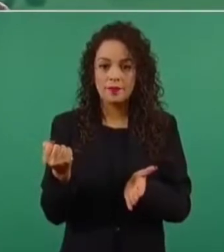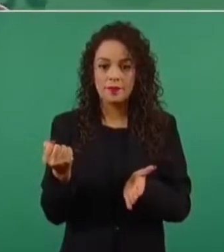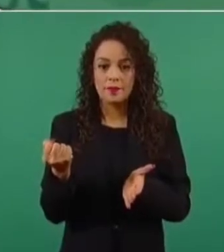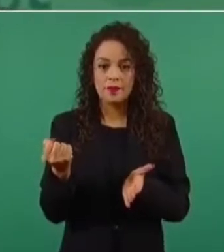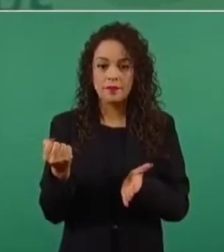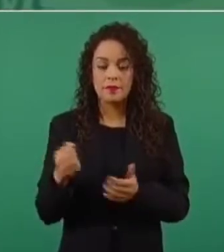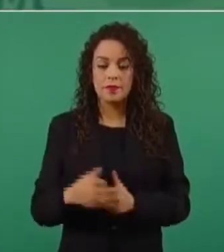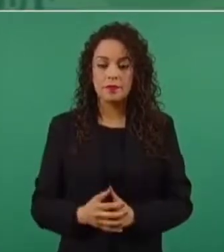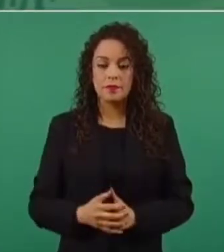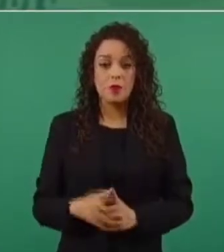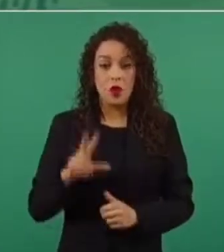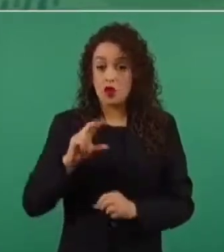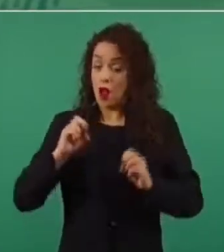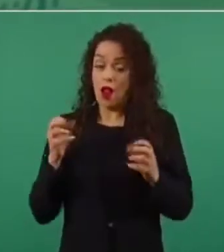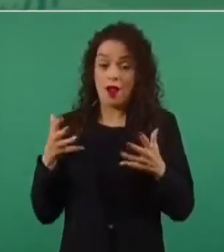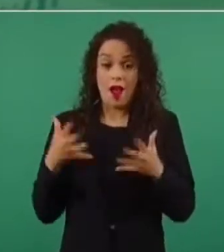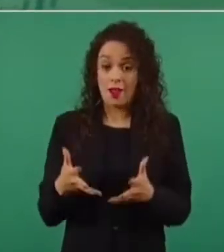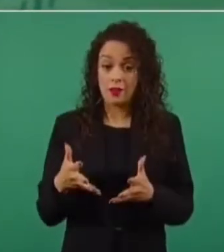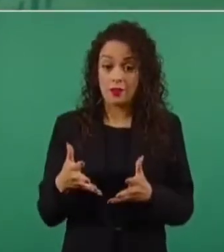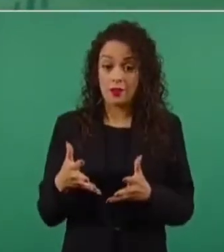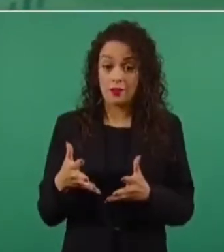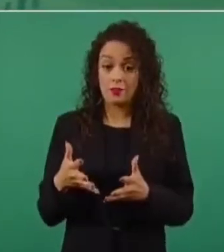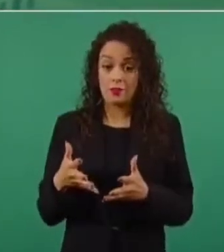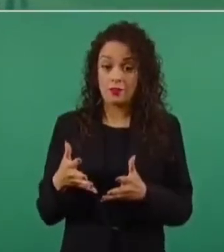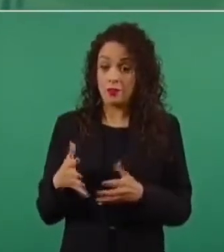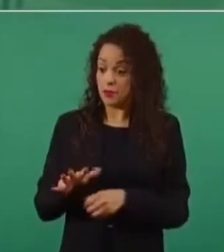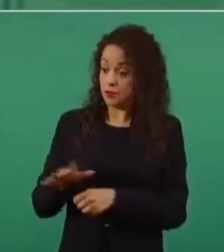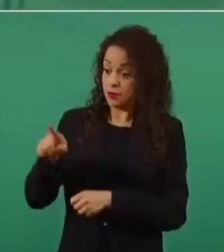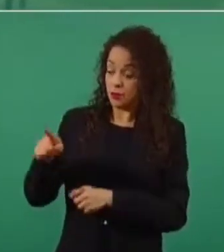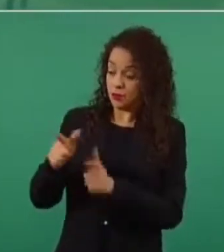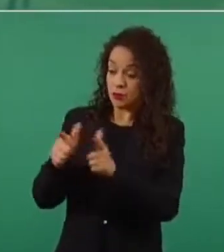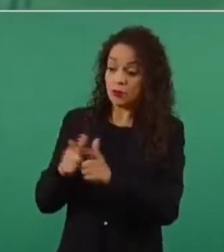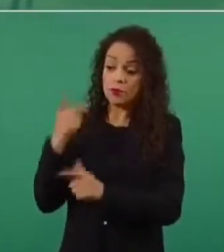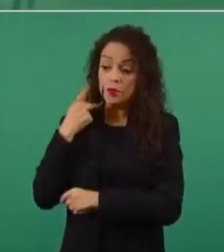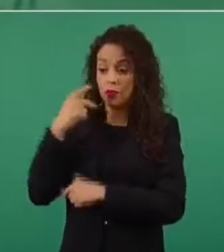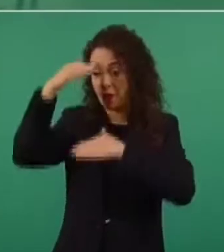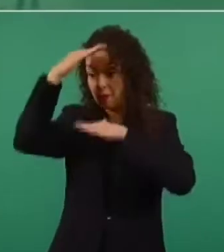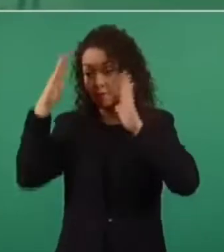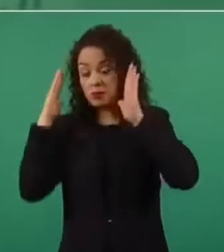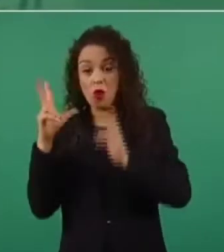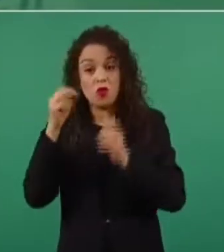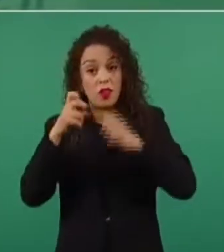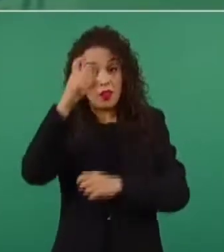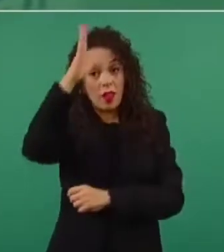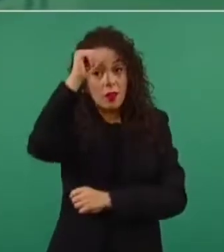aún en contra de un partido conservador, de esos que